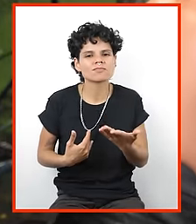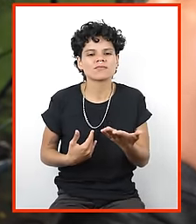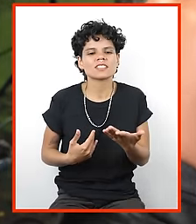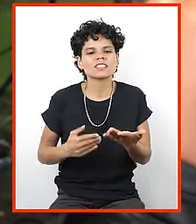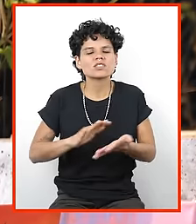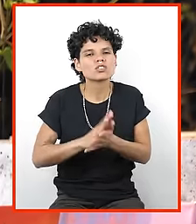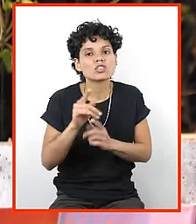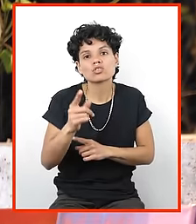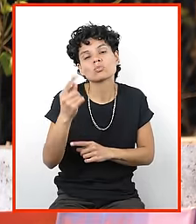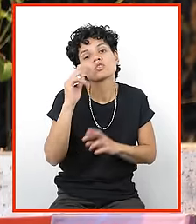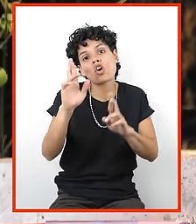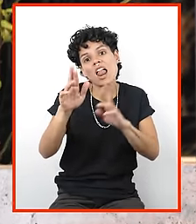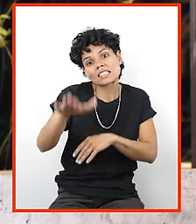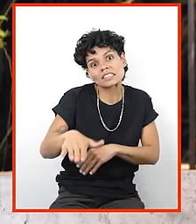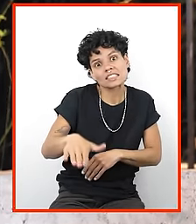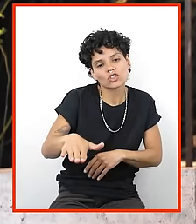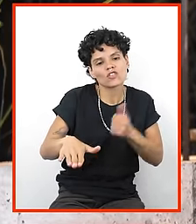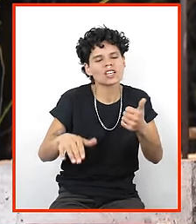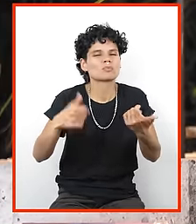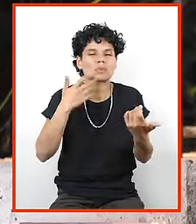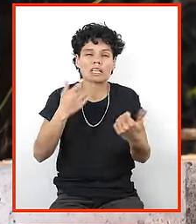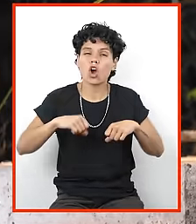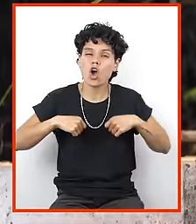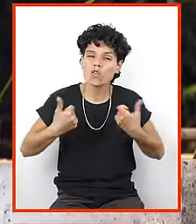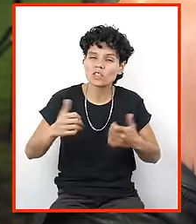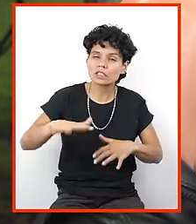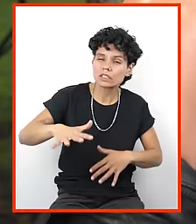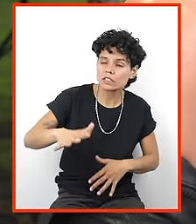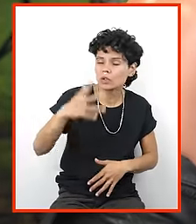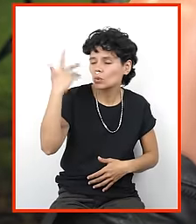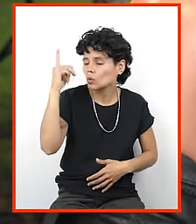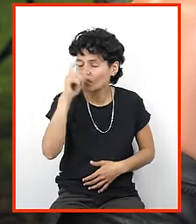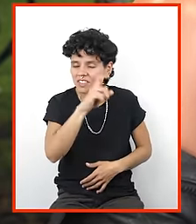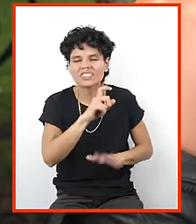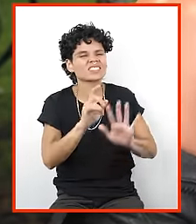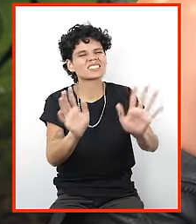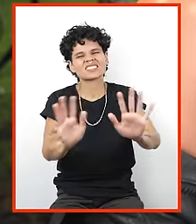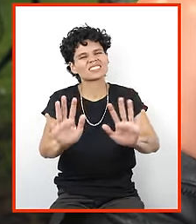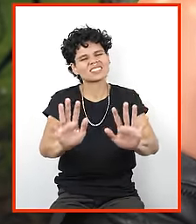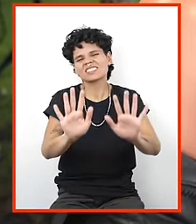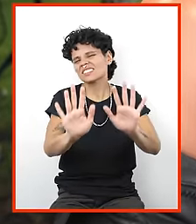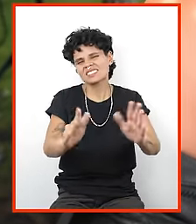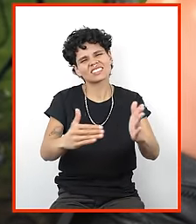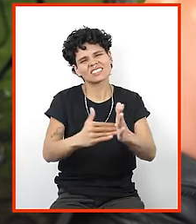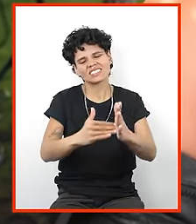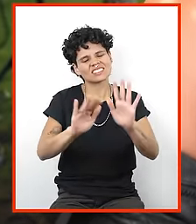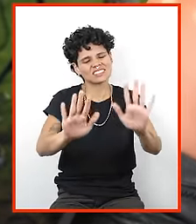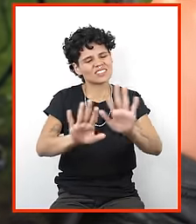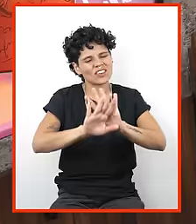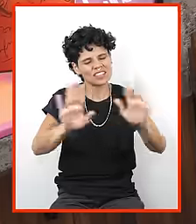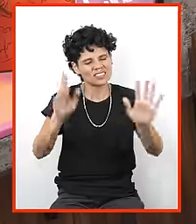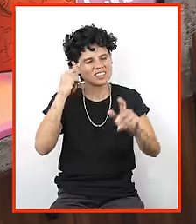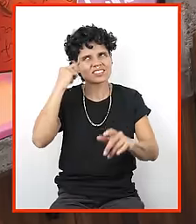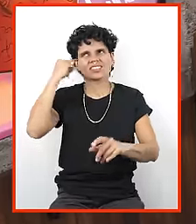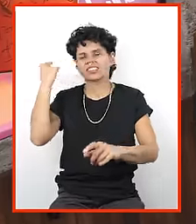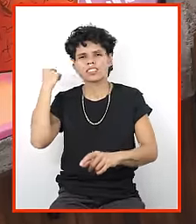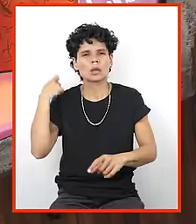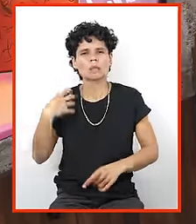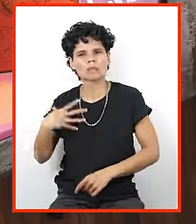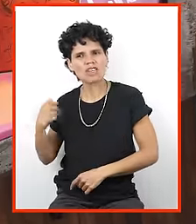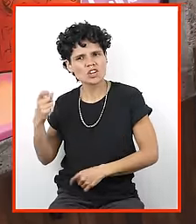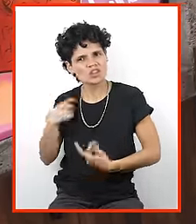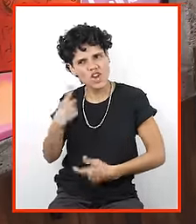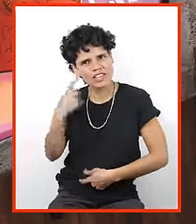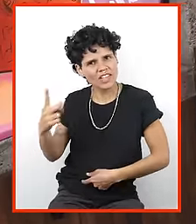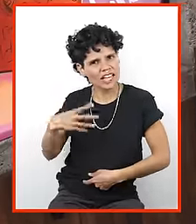no tienen cargo. Que ojalá soy se quedaran chicos. La adolescencia oh, debe ser difícil. Ese es un capítulo. No hablemos de eso, por favor. No me saques palabras de eso. Y yo acabo de ver a